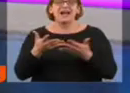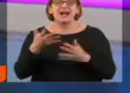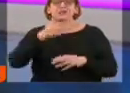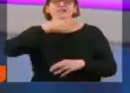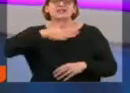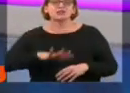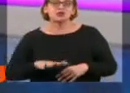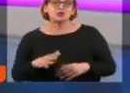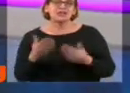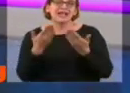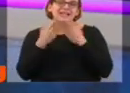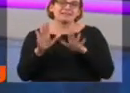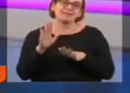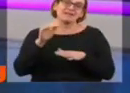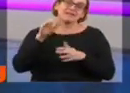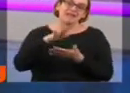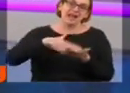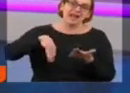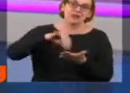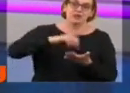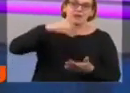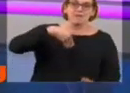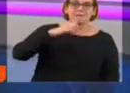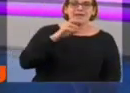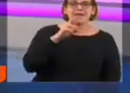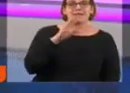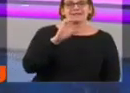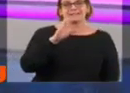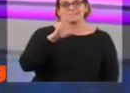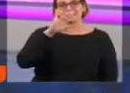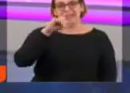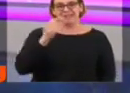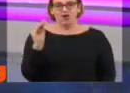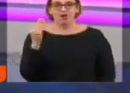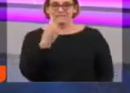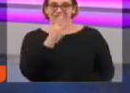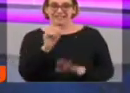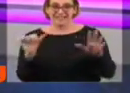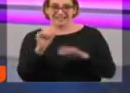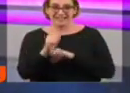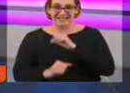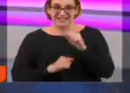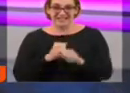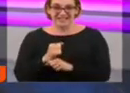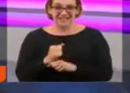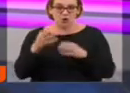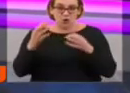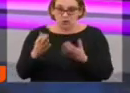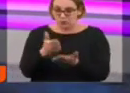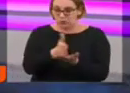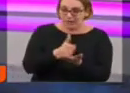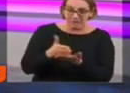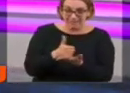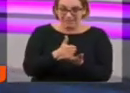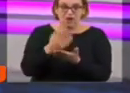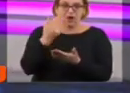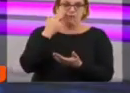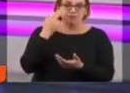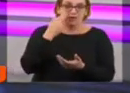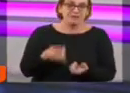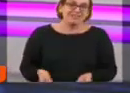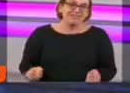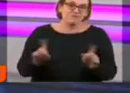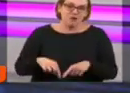que nace en Mercedes, con Ismael, un joven de 26 años que en el medio de este periplo de reinfectarse